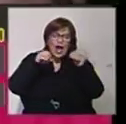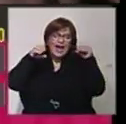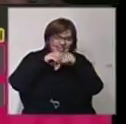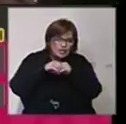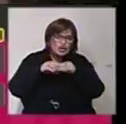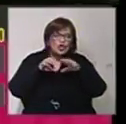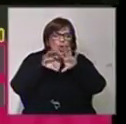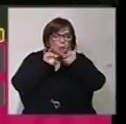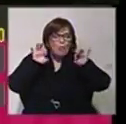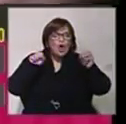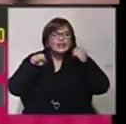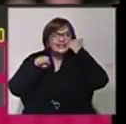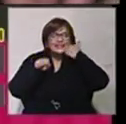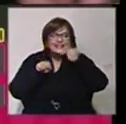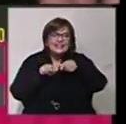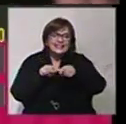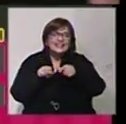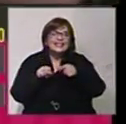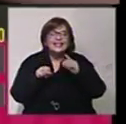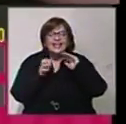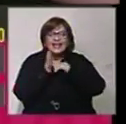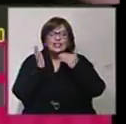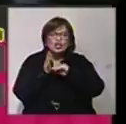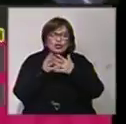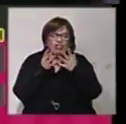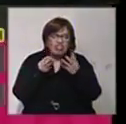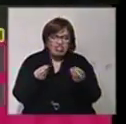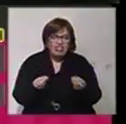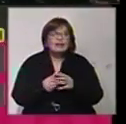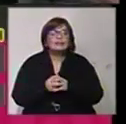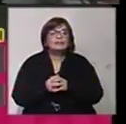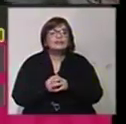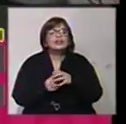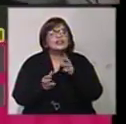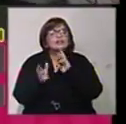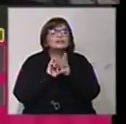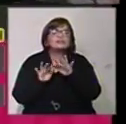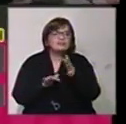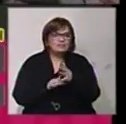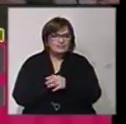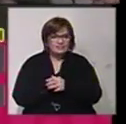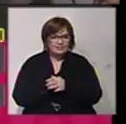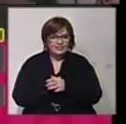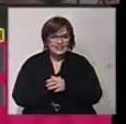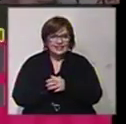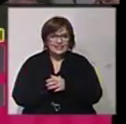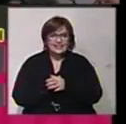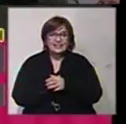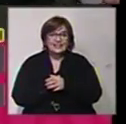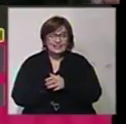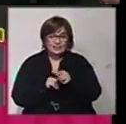queso de cuál, ya que estamos, pasemos queso el ticket. Provolone. Exacto. Bueno, ¿y el comentario de él cómo fue? Bueno, o